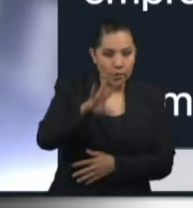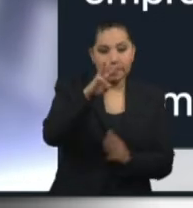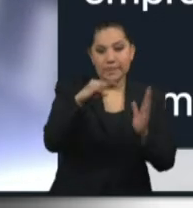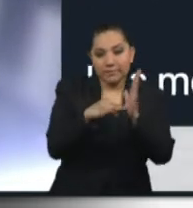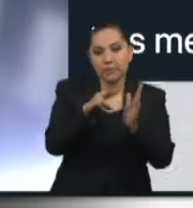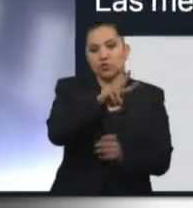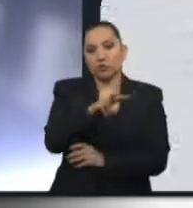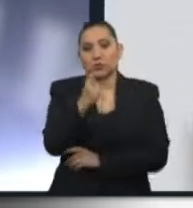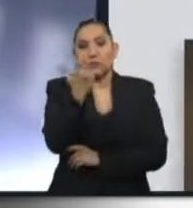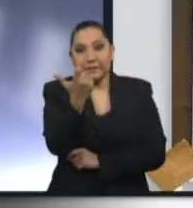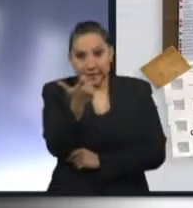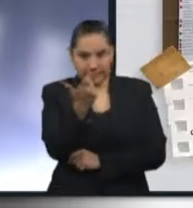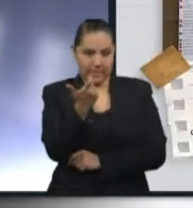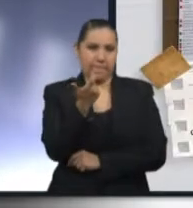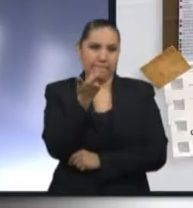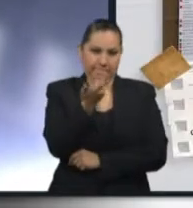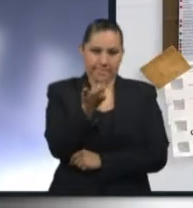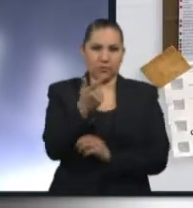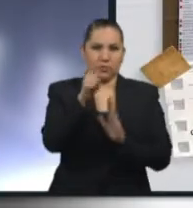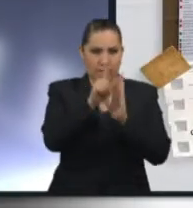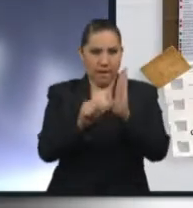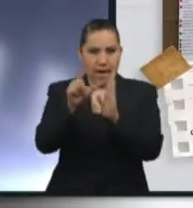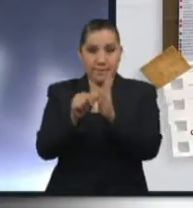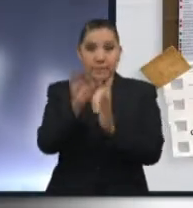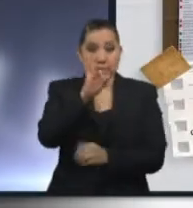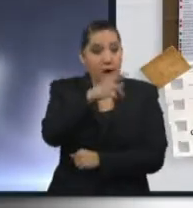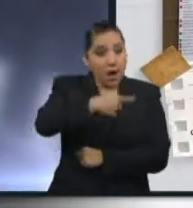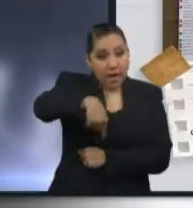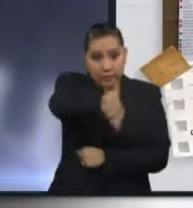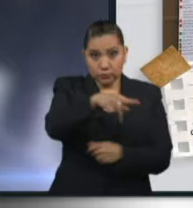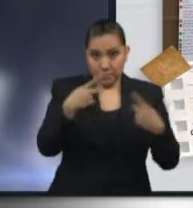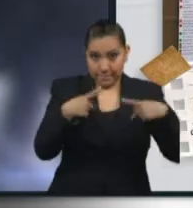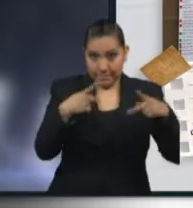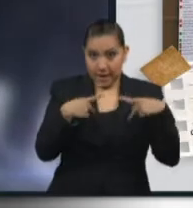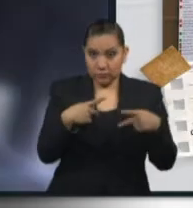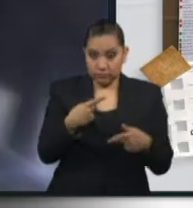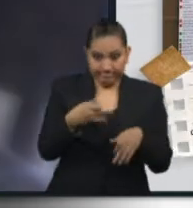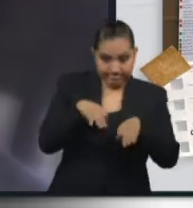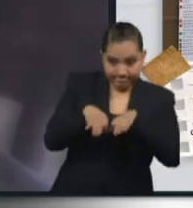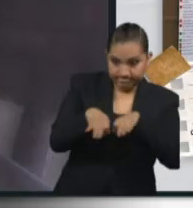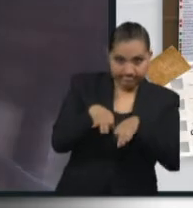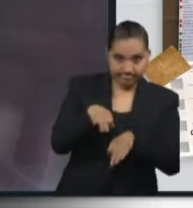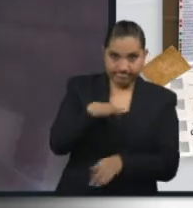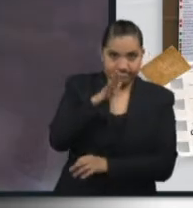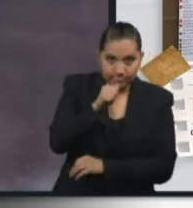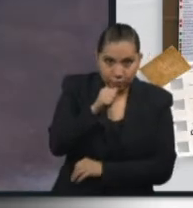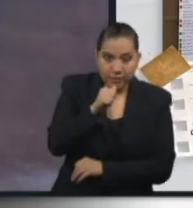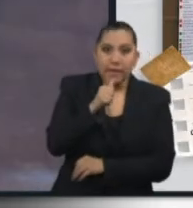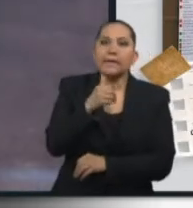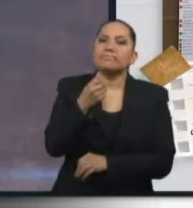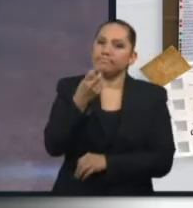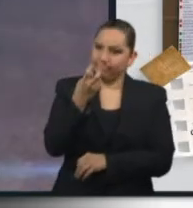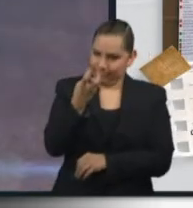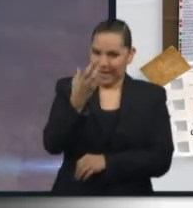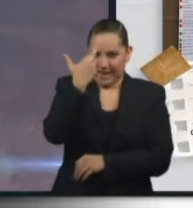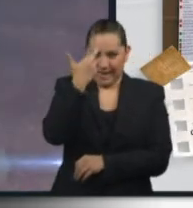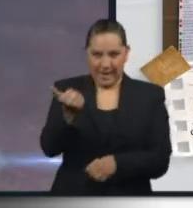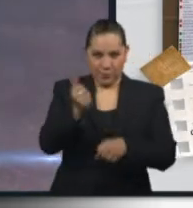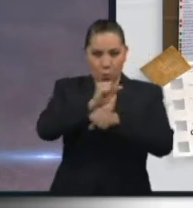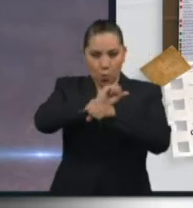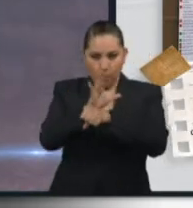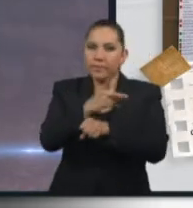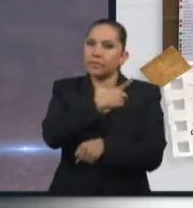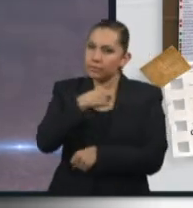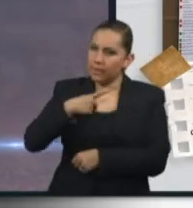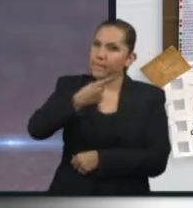para trabajadores que dejen de laborar a consecuencia del COVID-19 y también un apoyo de 27,500 pesos para que las empresas